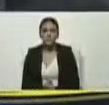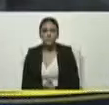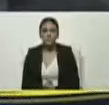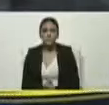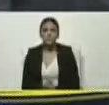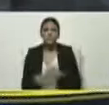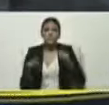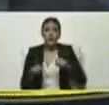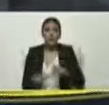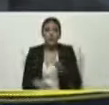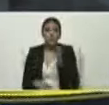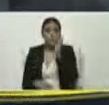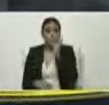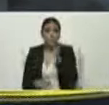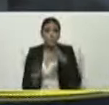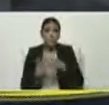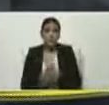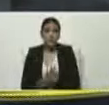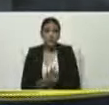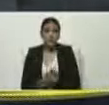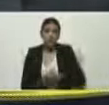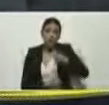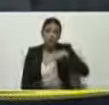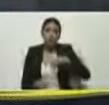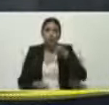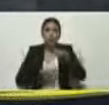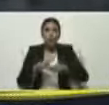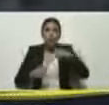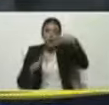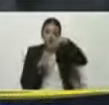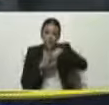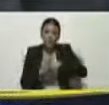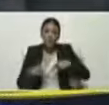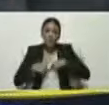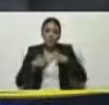Este juramento, hecho desde el corazón,